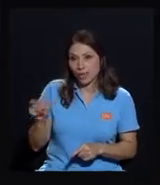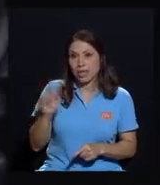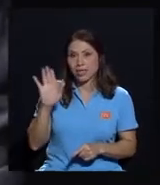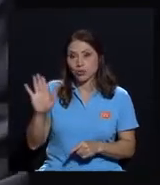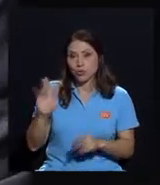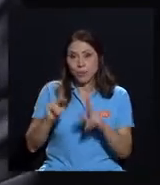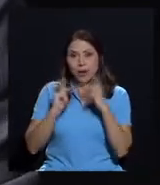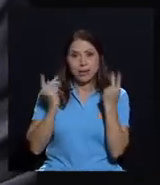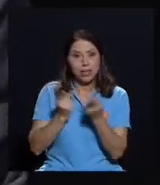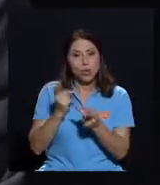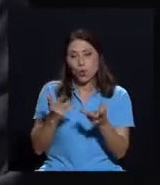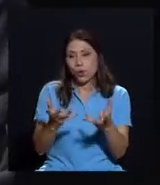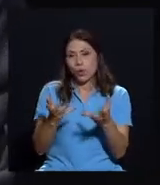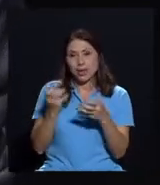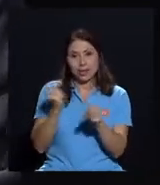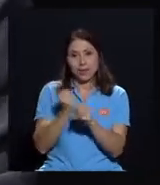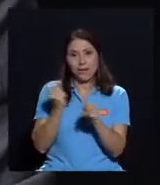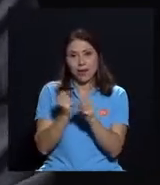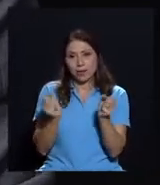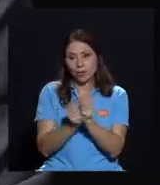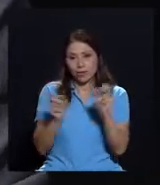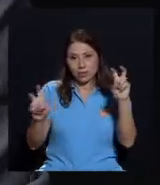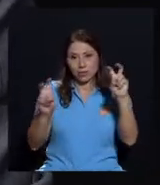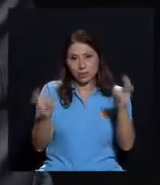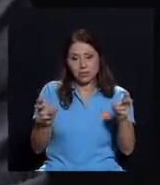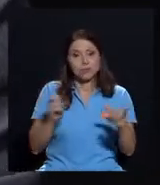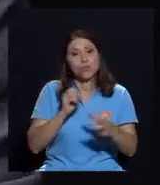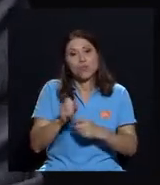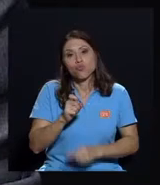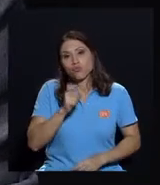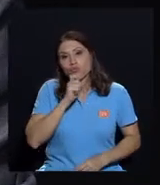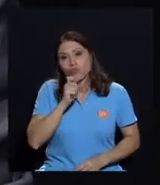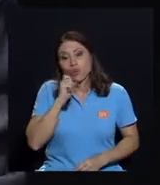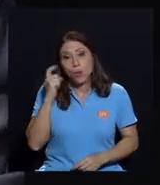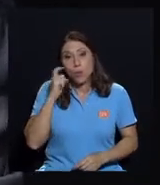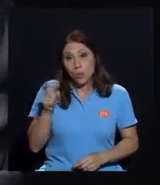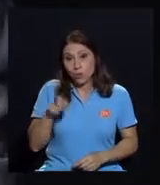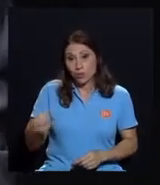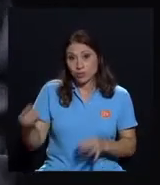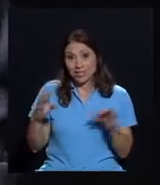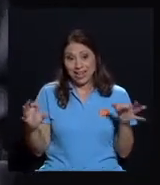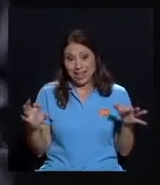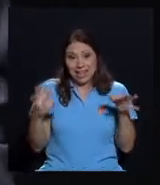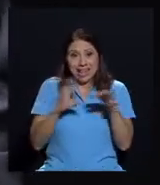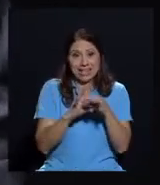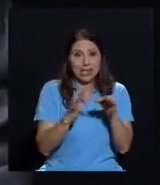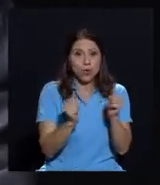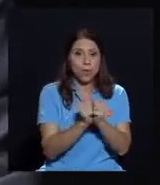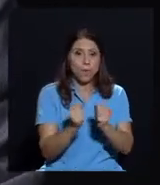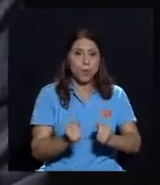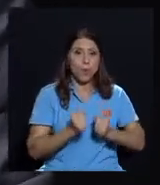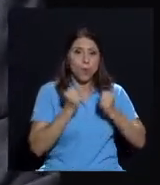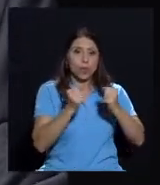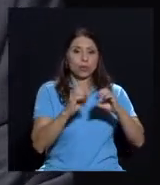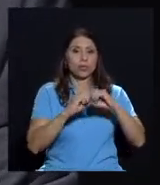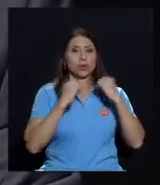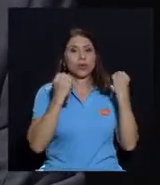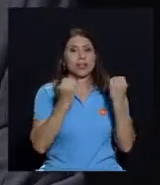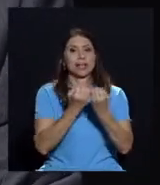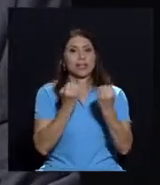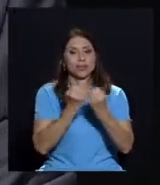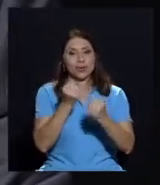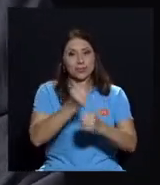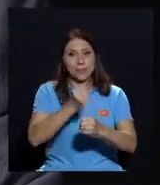trabajar esos temas en particular o les ha costado porque tienen alianzas con poderosas organizaciones de los ejes de los empleados